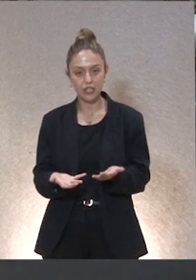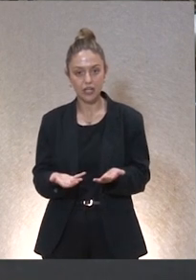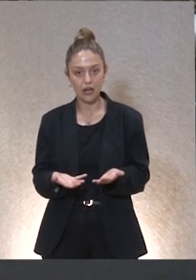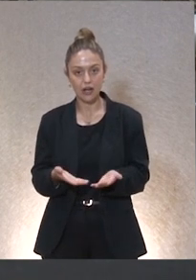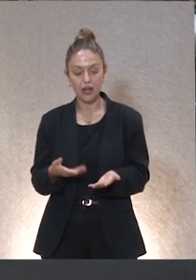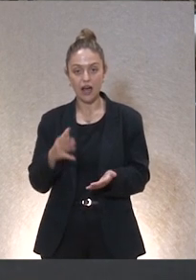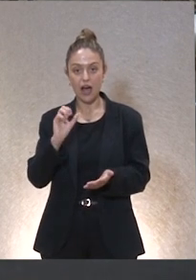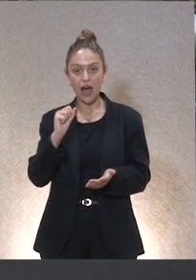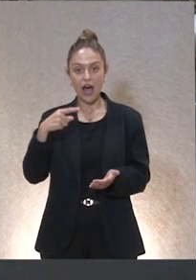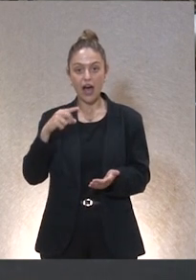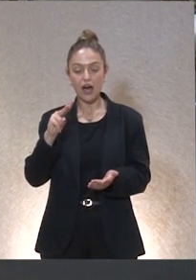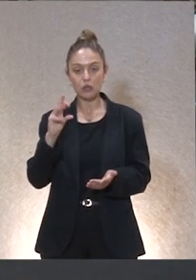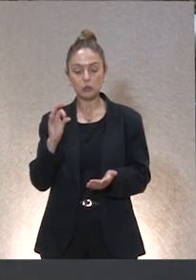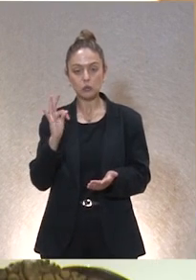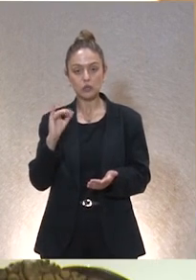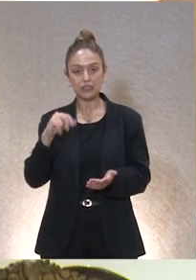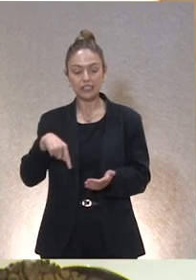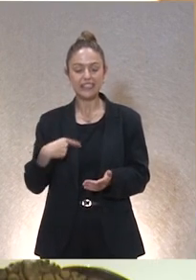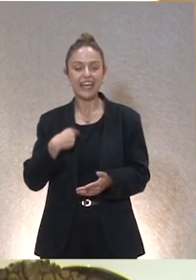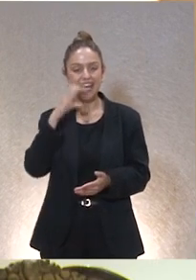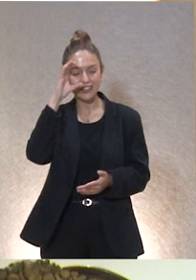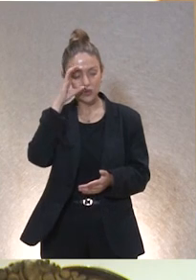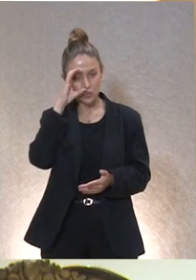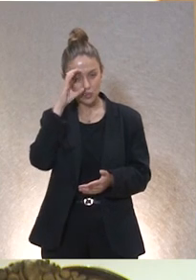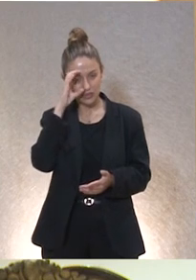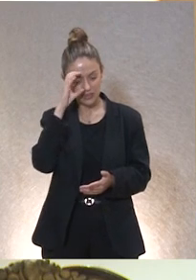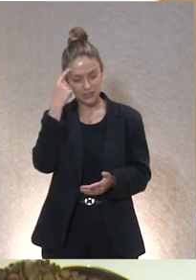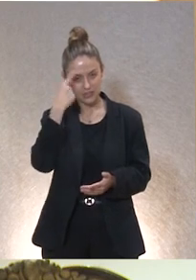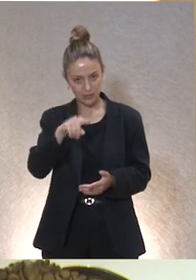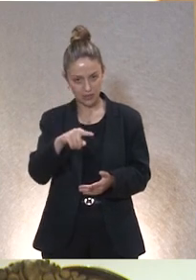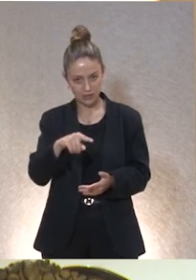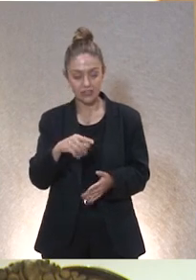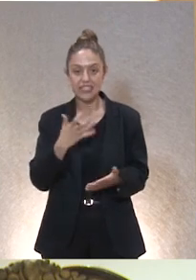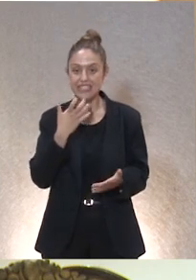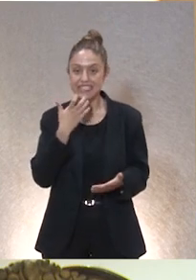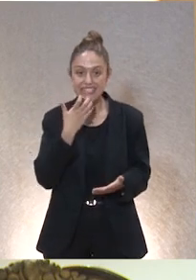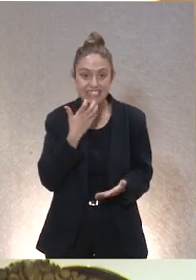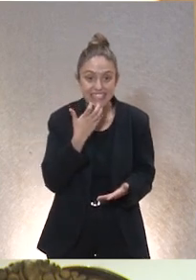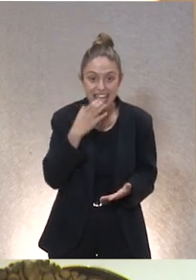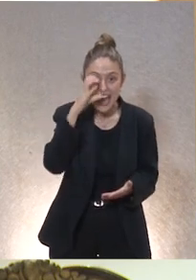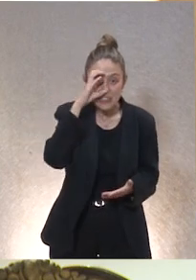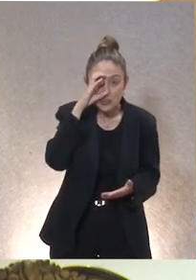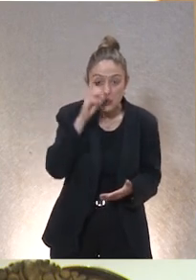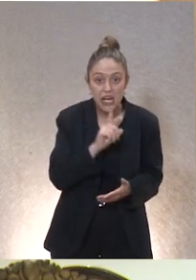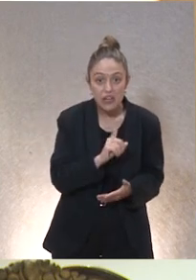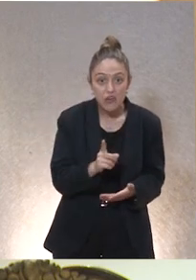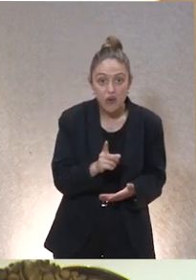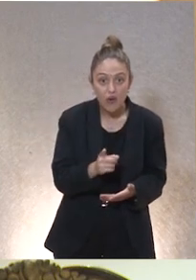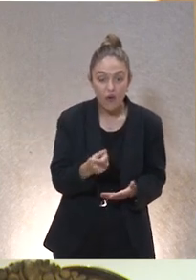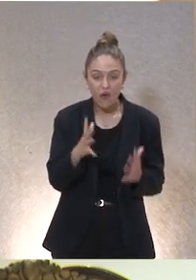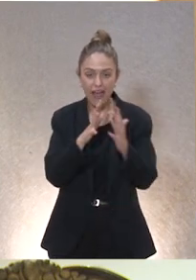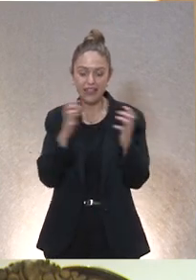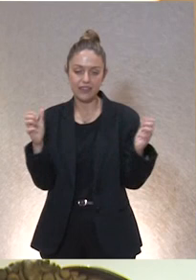decía Agustín esta tarde saber Escuchar porque si no escuchamos es imposible que podamos